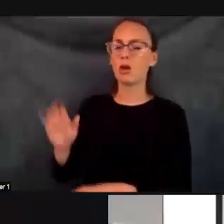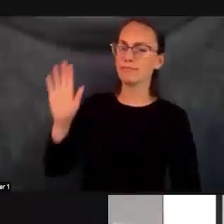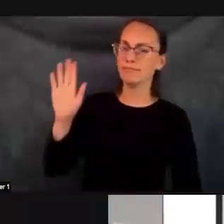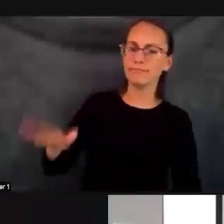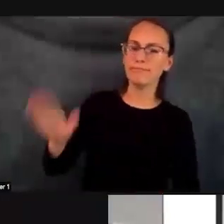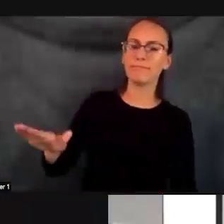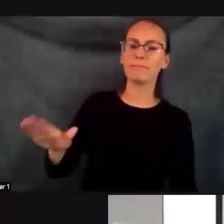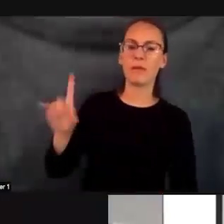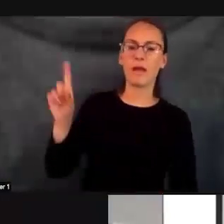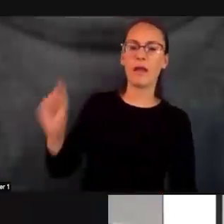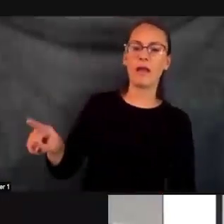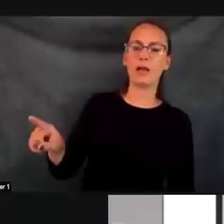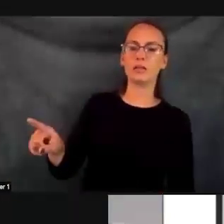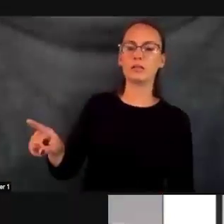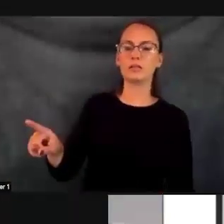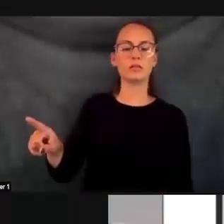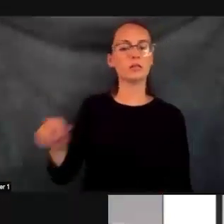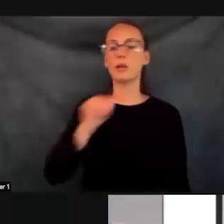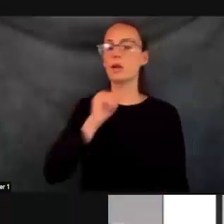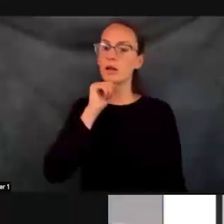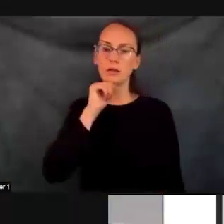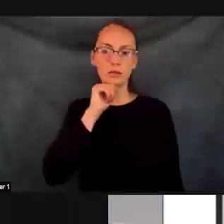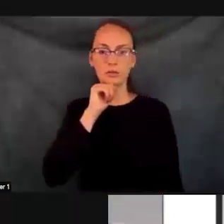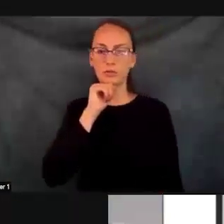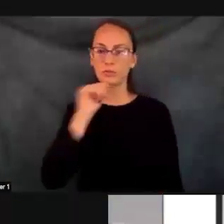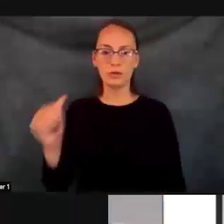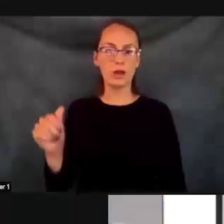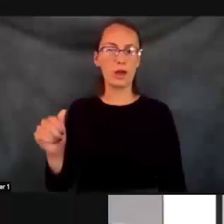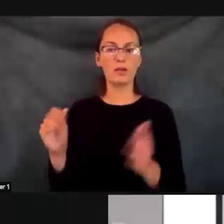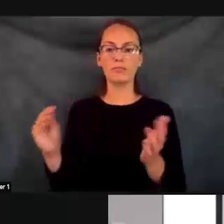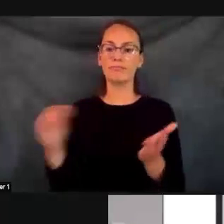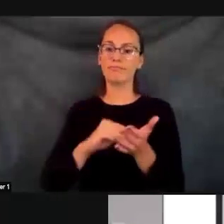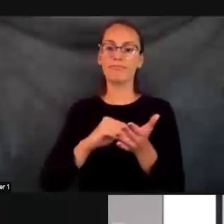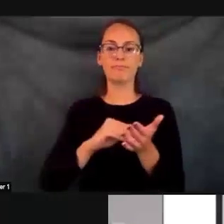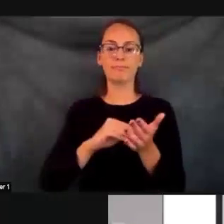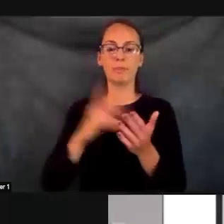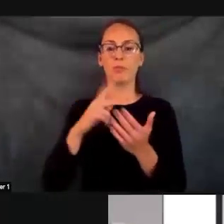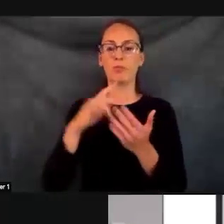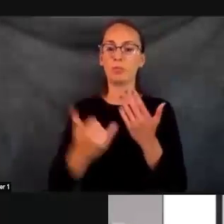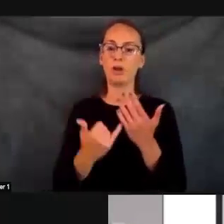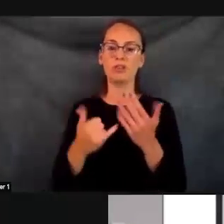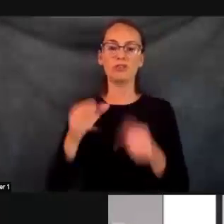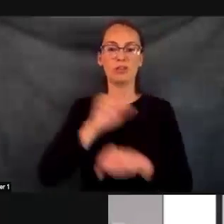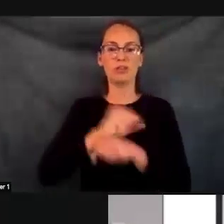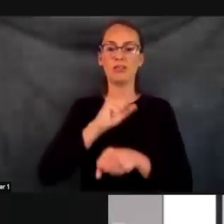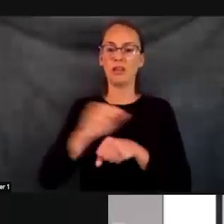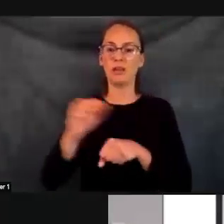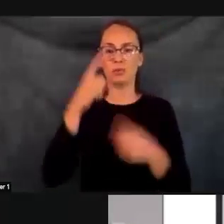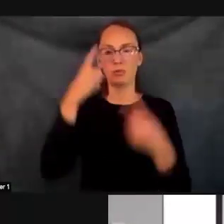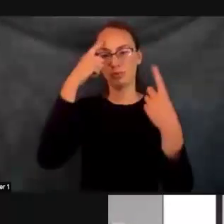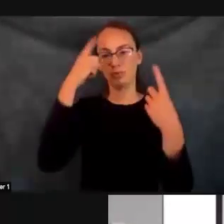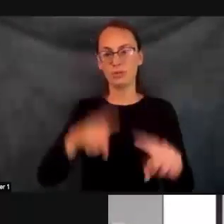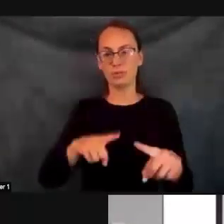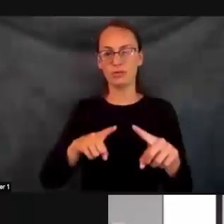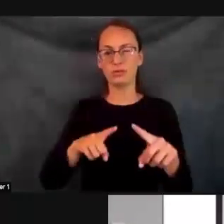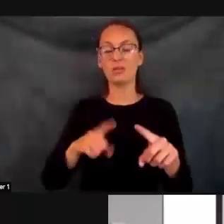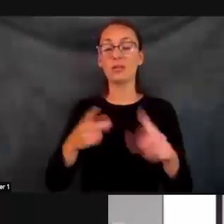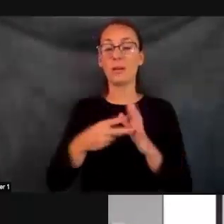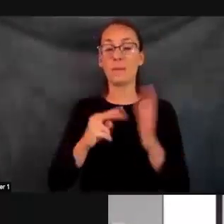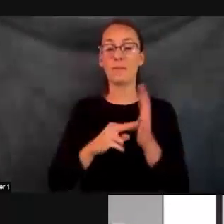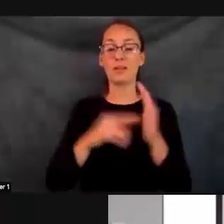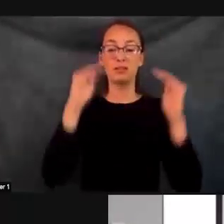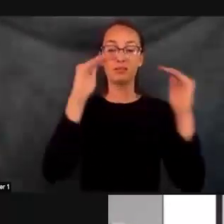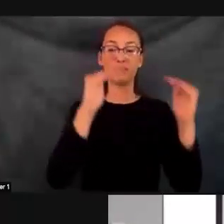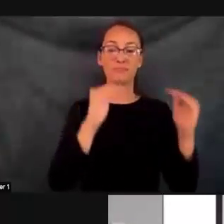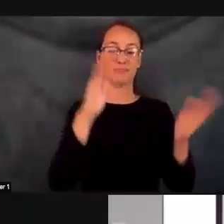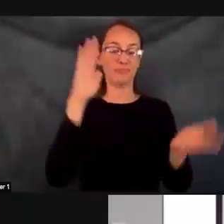plan, pedimos que no incluyan el PLA porque va a reducir las